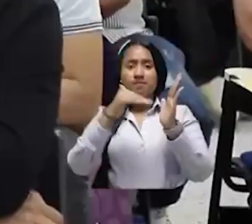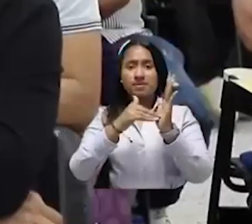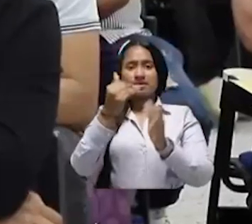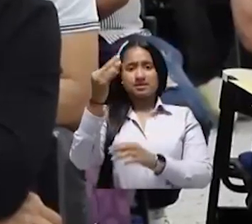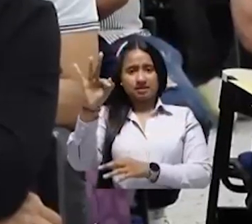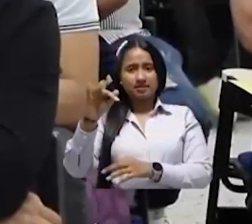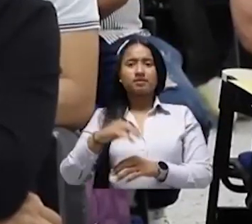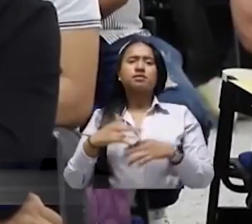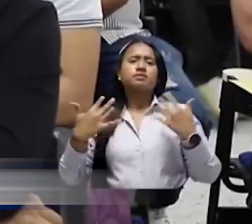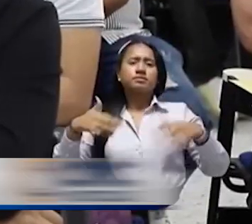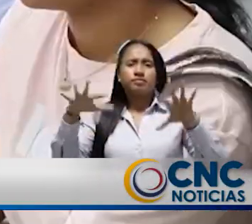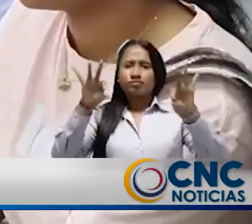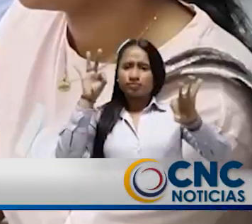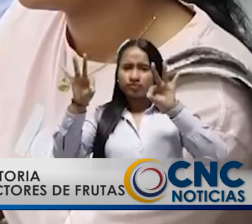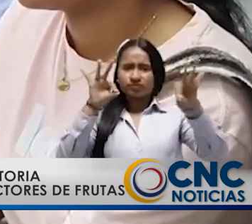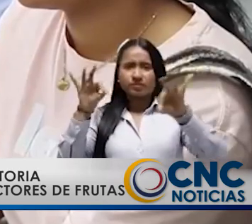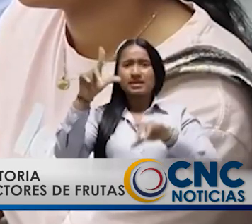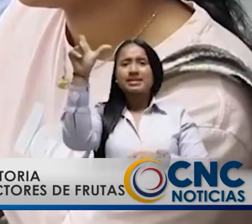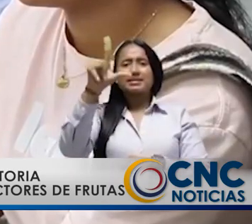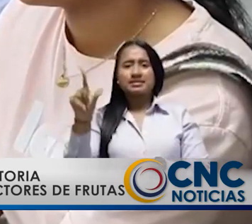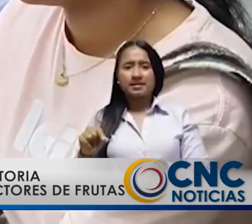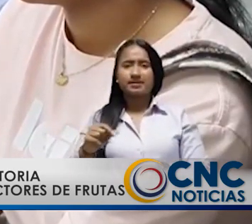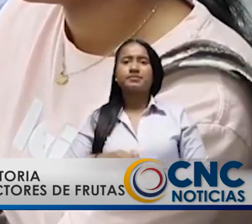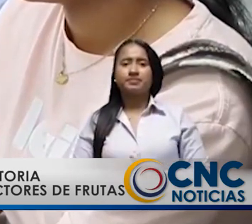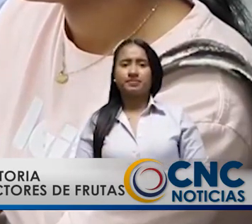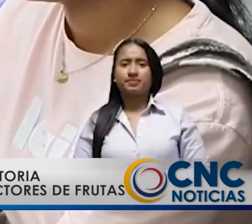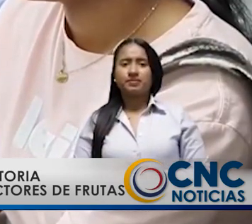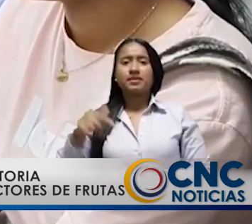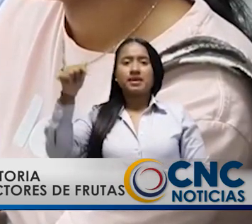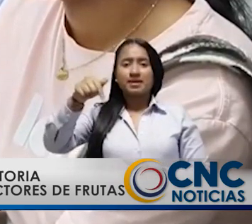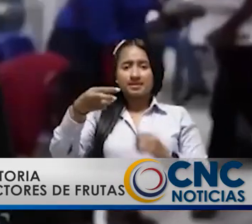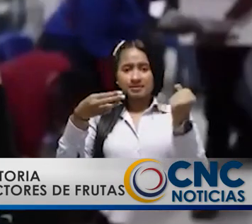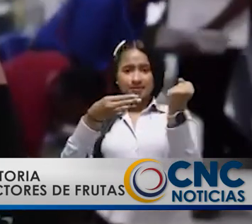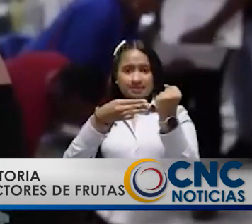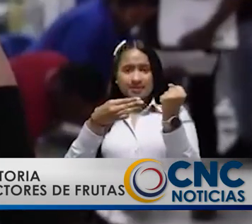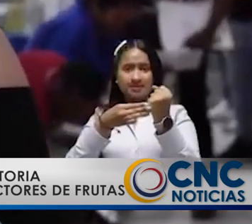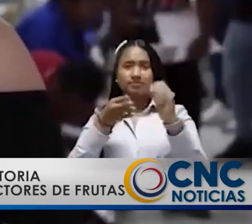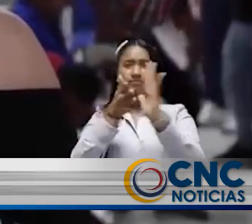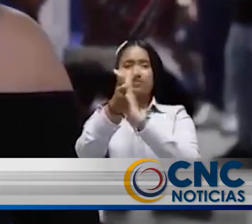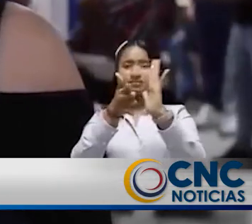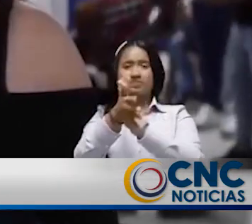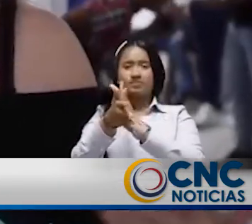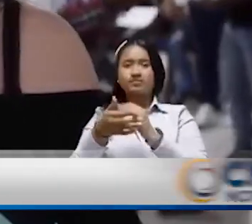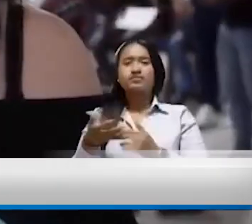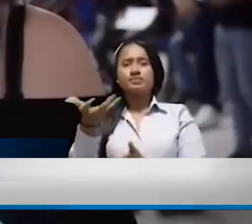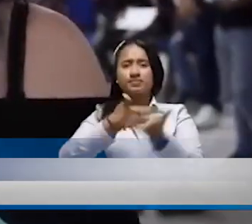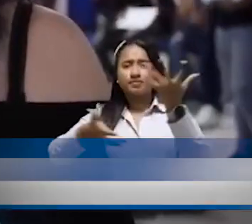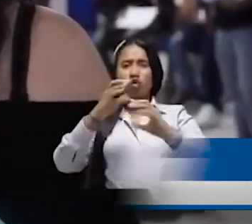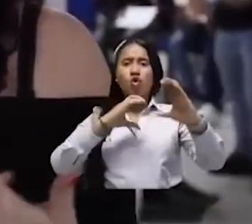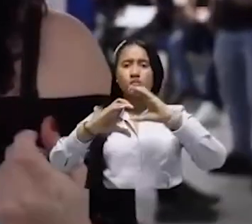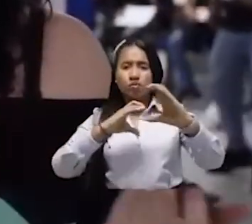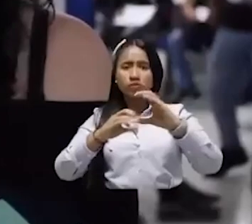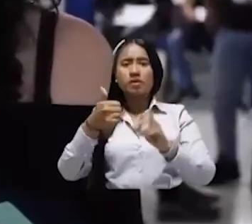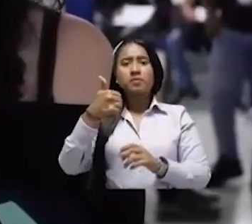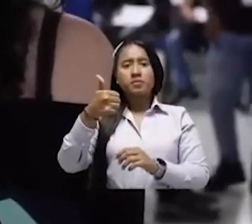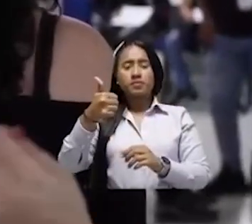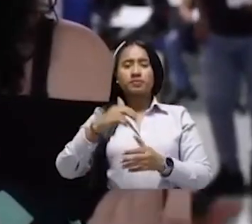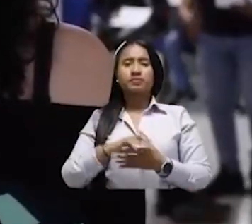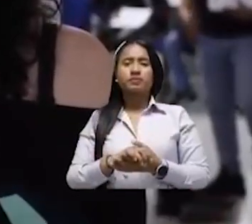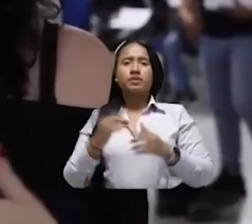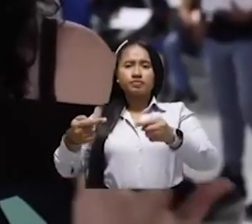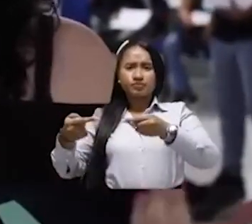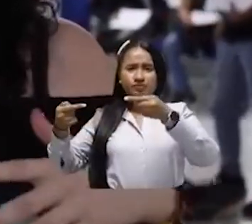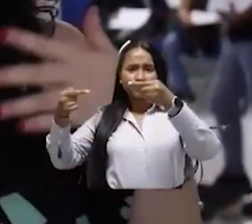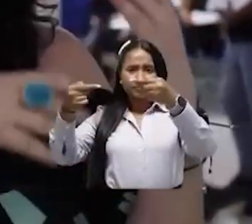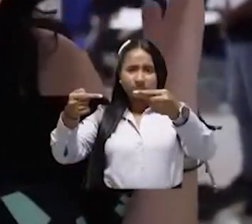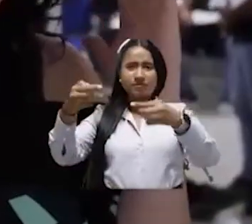3.000 personas que se postularon a nivel nacional, 512 vinieron de nuestra región. Con el SENA, pues la verdad, la comunicación es muy buena, muy directa.